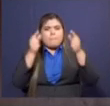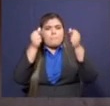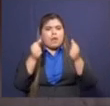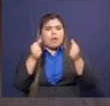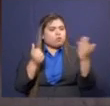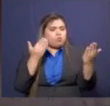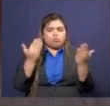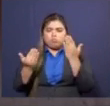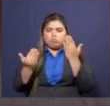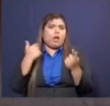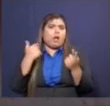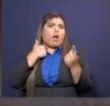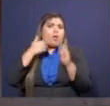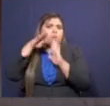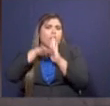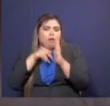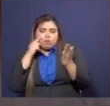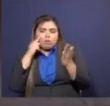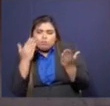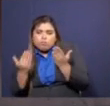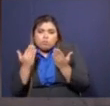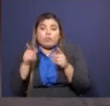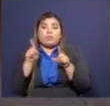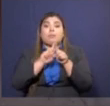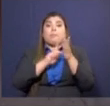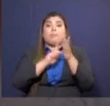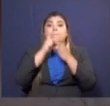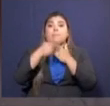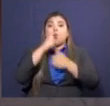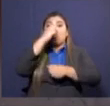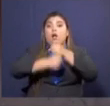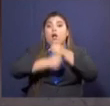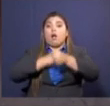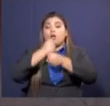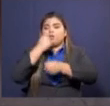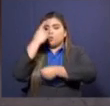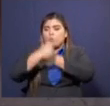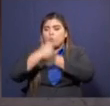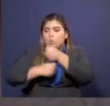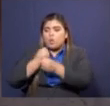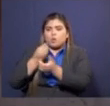referencia y el plan anual de compras.